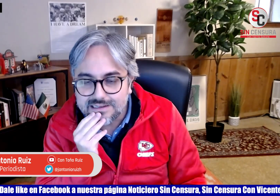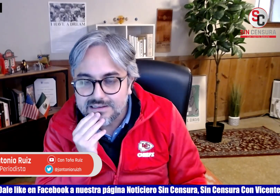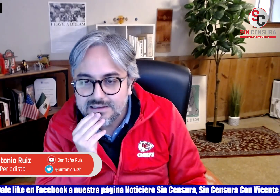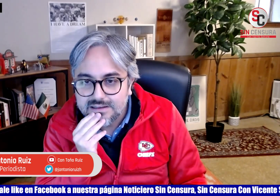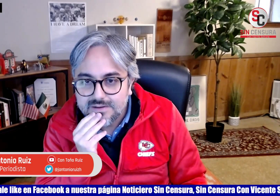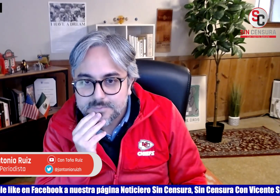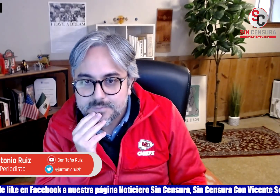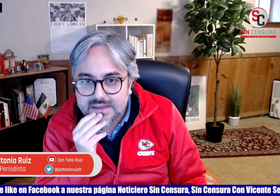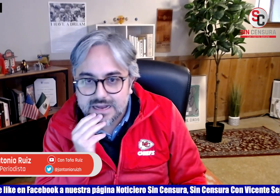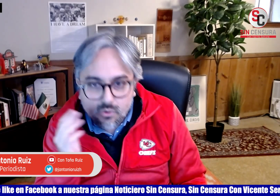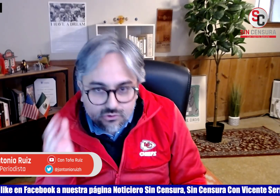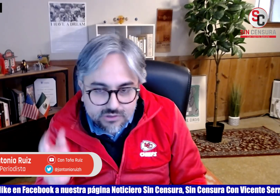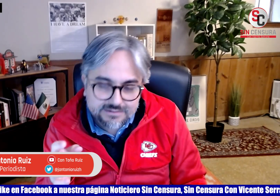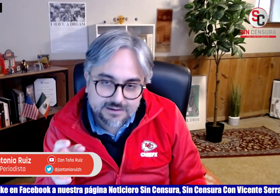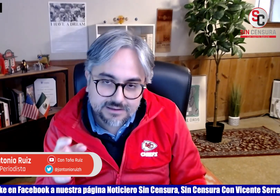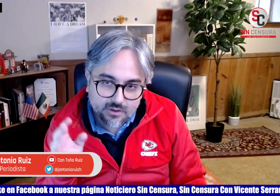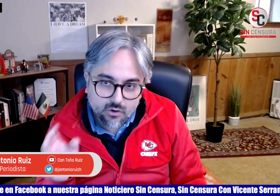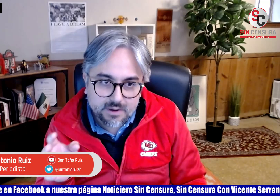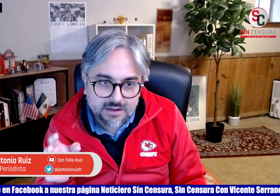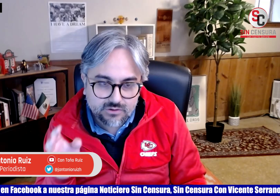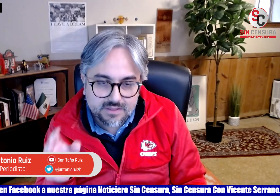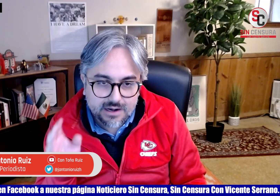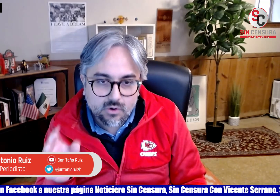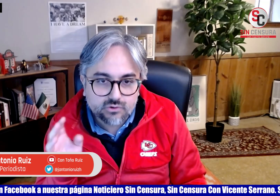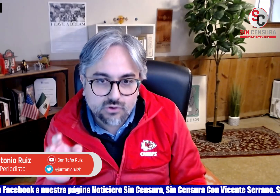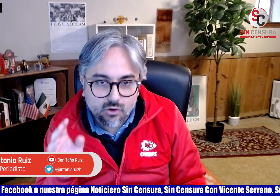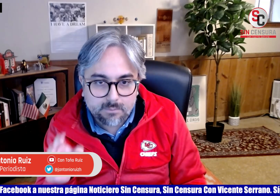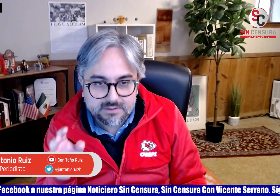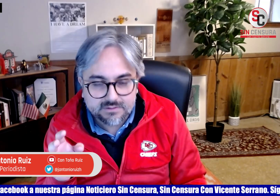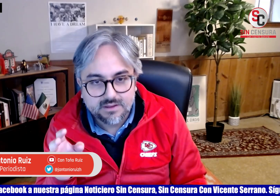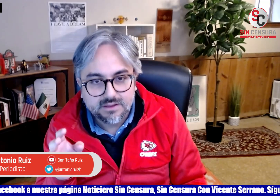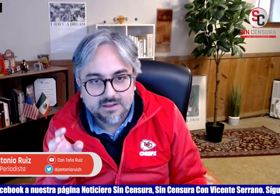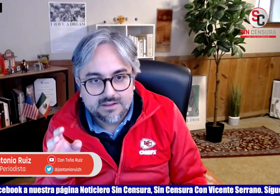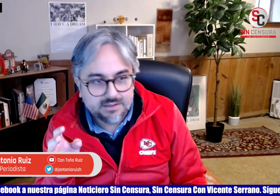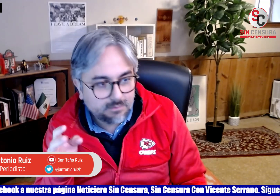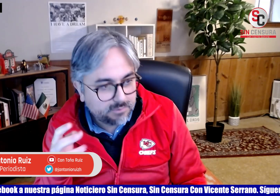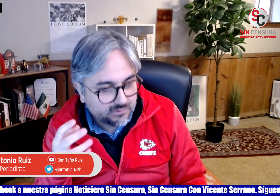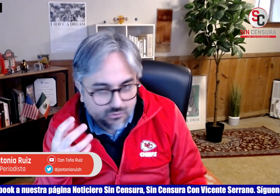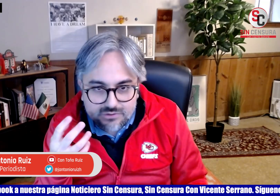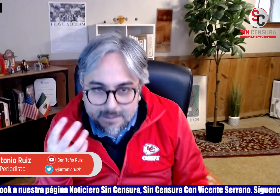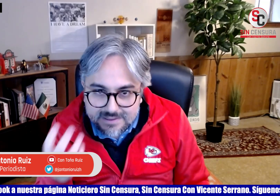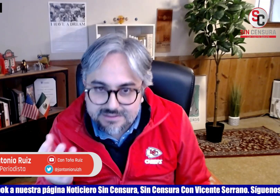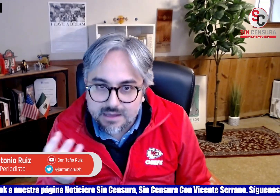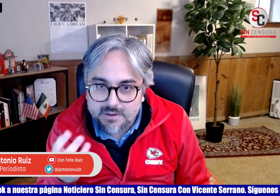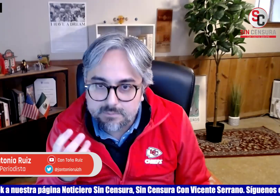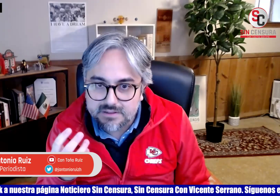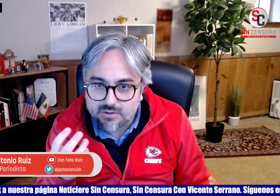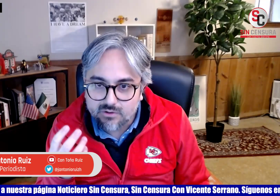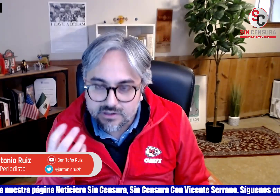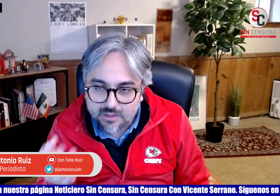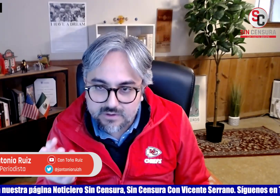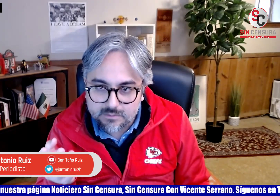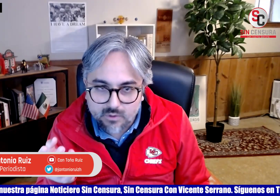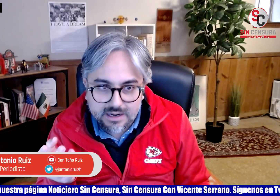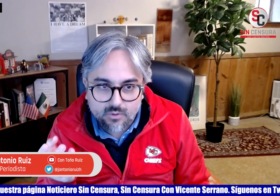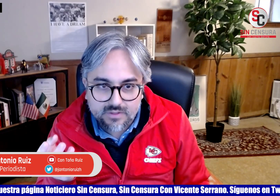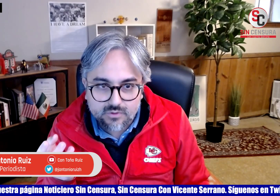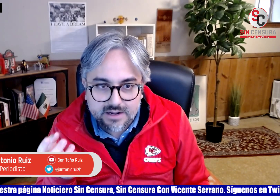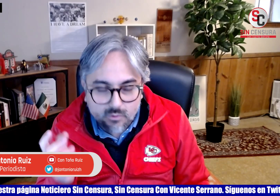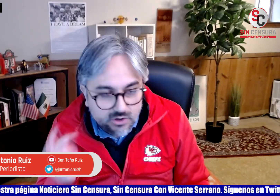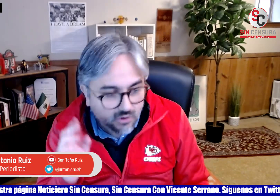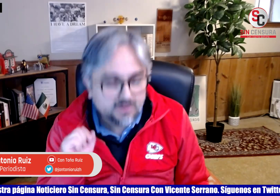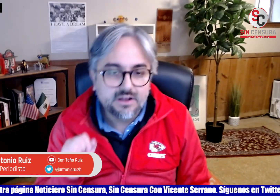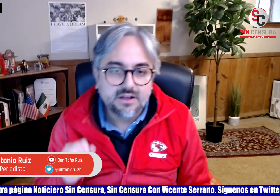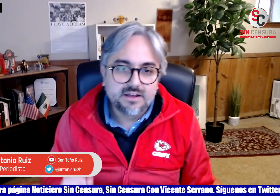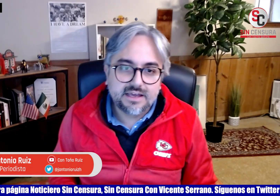del INE, acusa al secretario de Gobernación, Adán Augusto López, de presuntamente haber pedido a los senadores de Morena durante